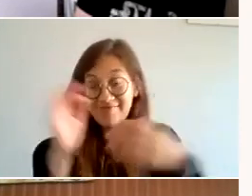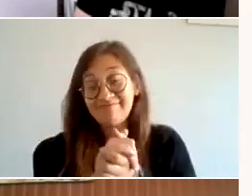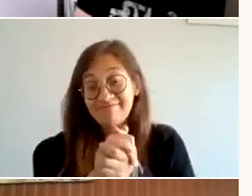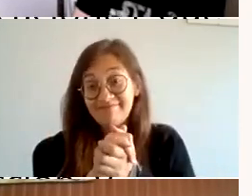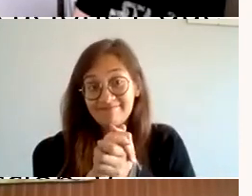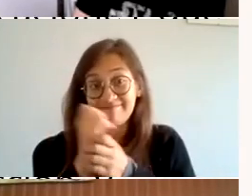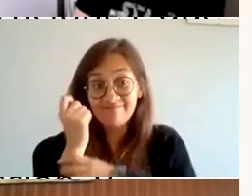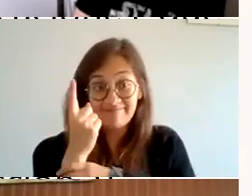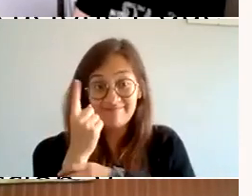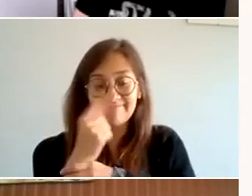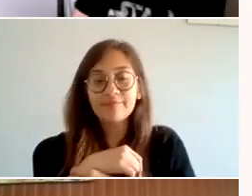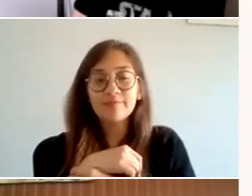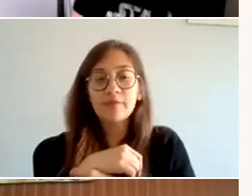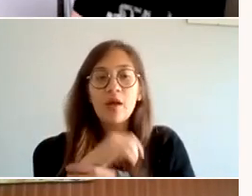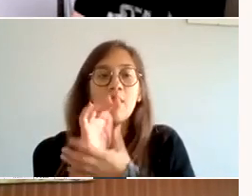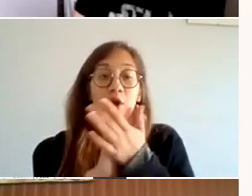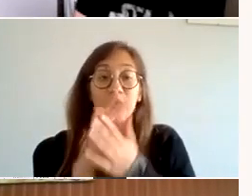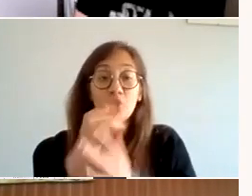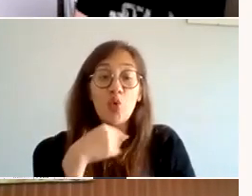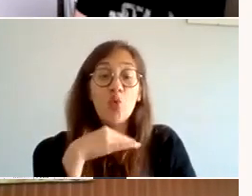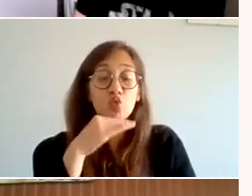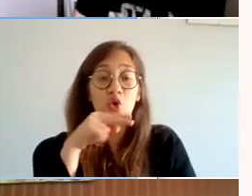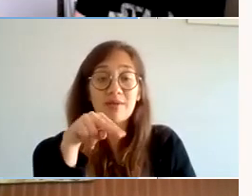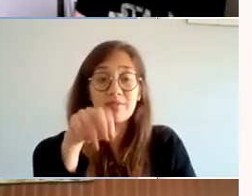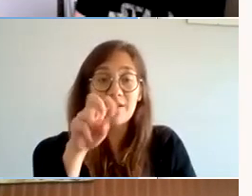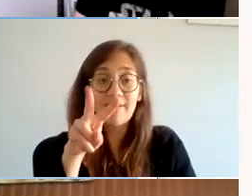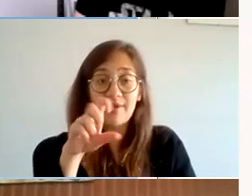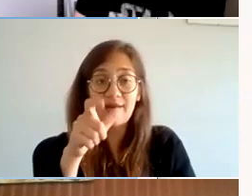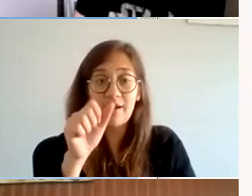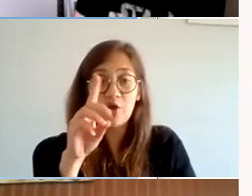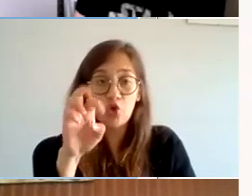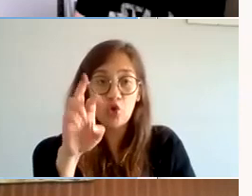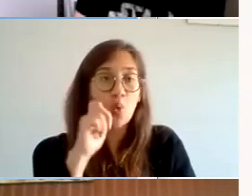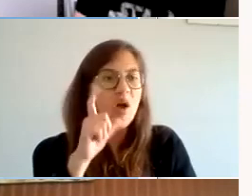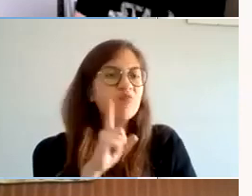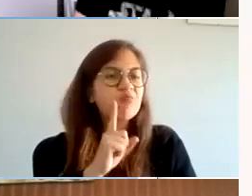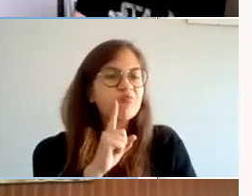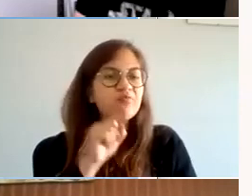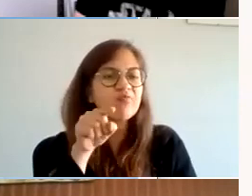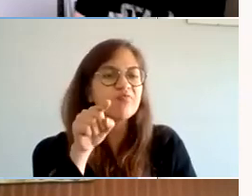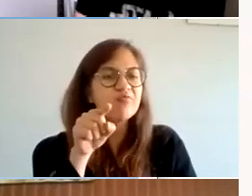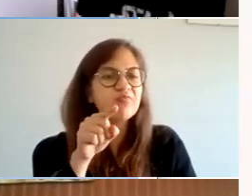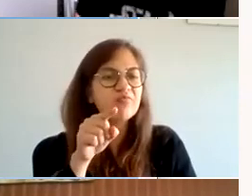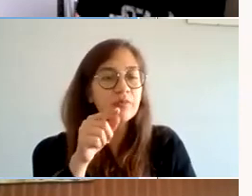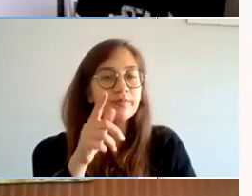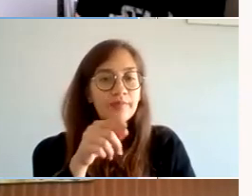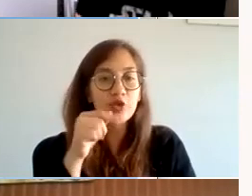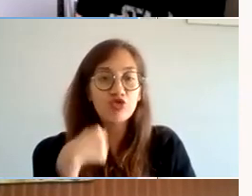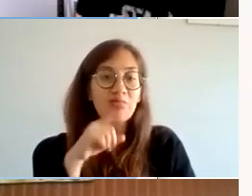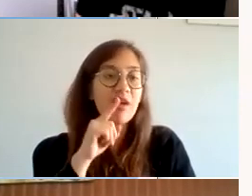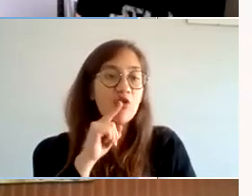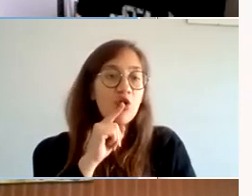¿ya? Entonces, si yo utilizo un navegador, por ejemplo, ya que estamos en este navegador, voy a utilizar, por